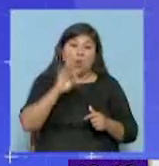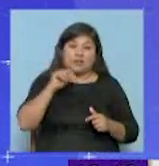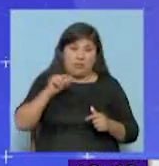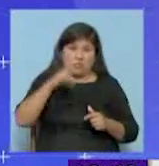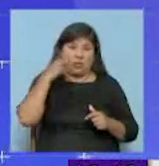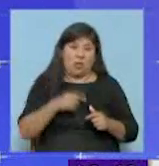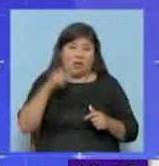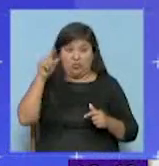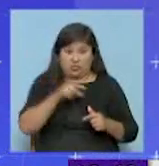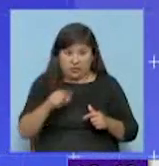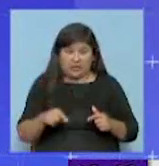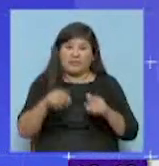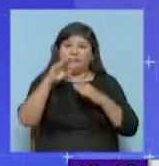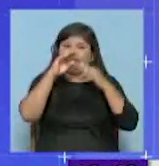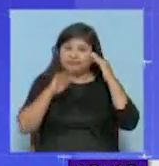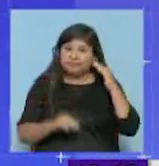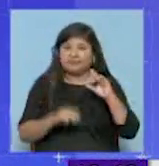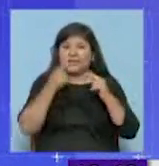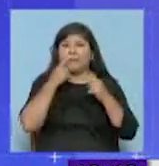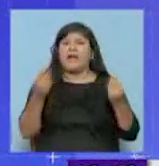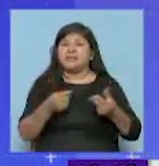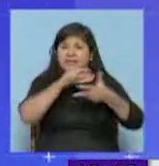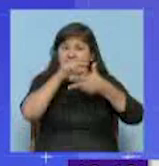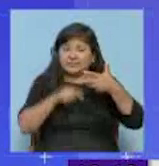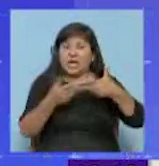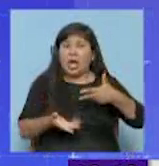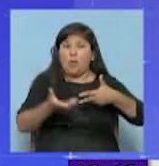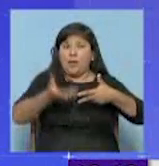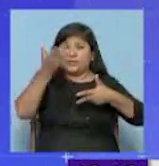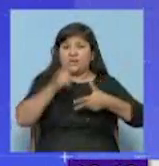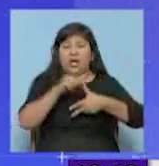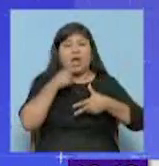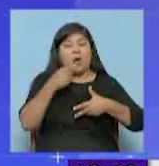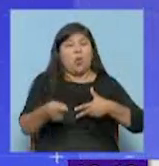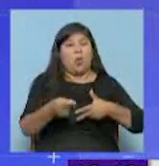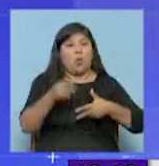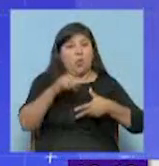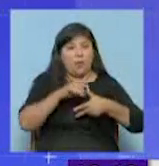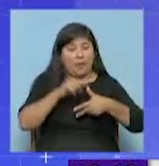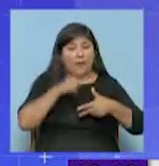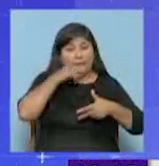50.9%. ¿Qué pasó con los aumentos? Las cuotas del plan